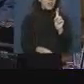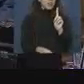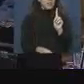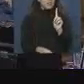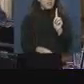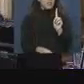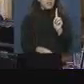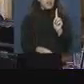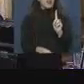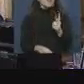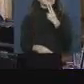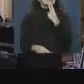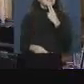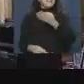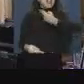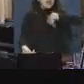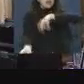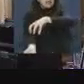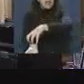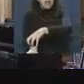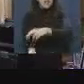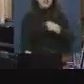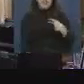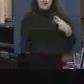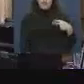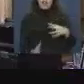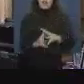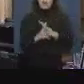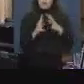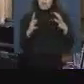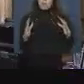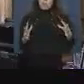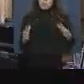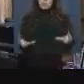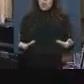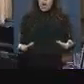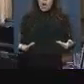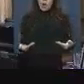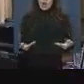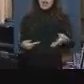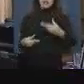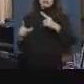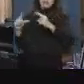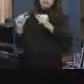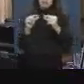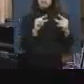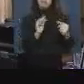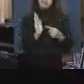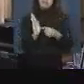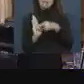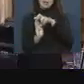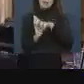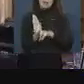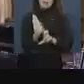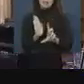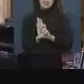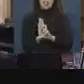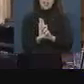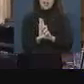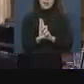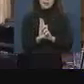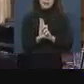región por eso presidente yo valoro tremendamente el que hoy día estemos discutiendo este proyecto de ley más